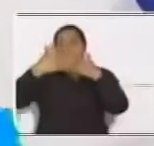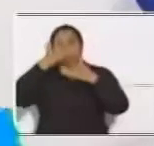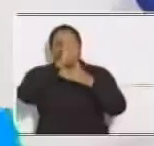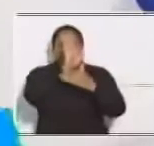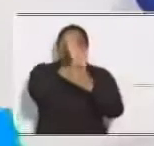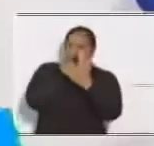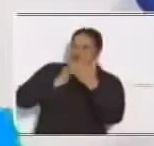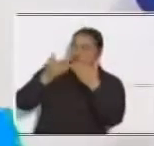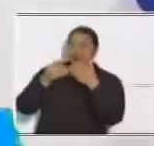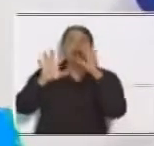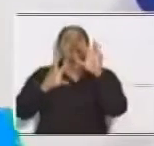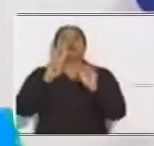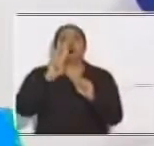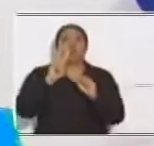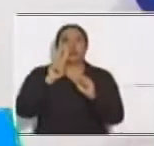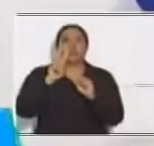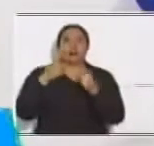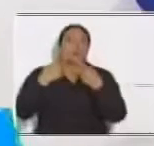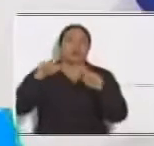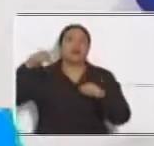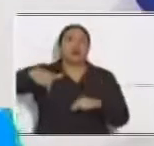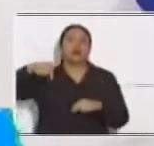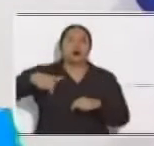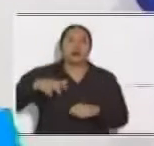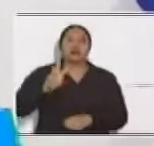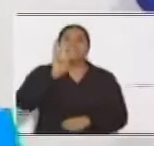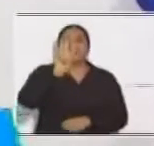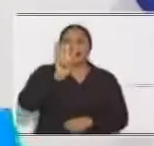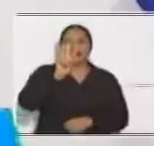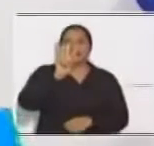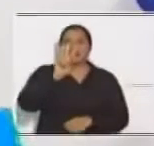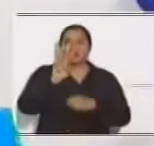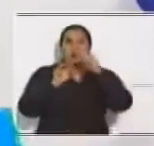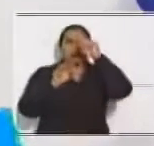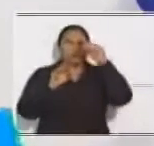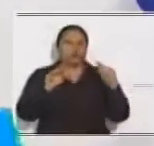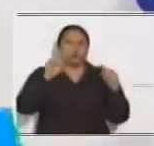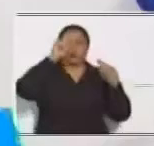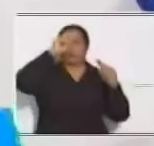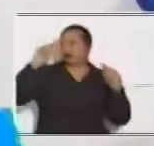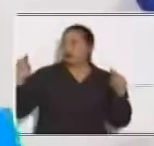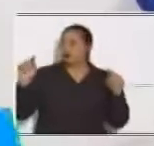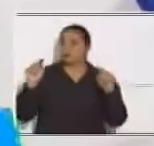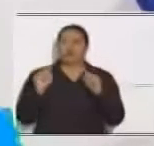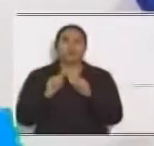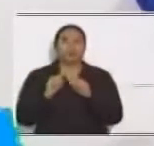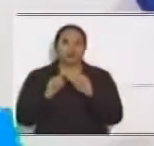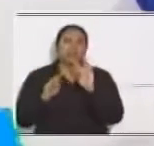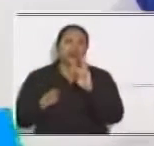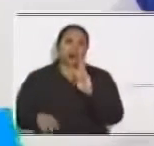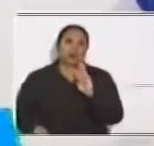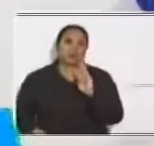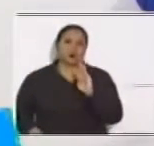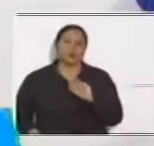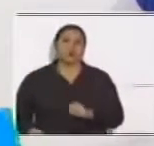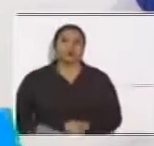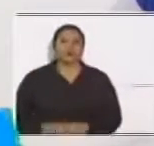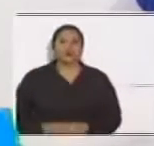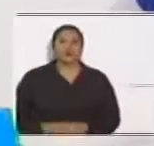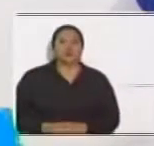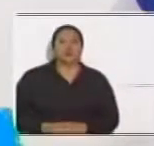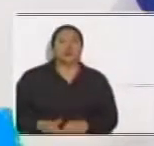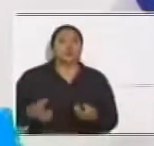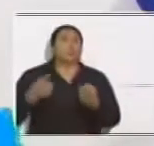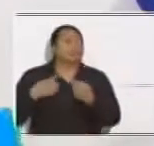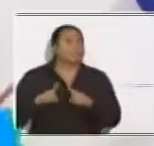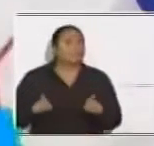así, 3 caras o 3 lados, trigono. Lo podemos ver aquí, 1, 2 y 3.